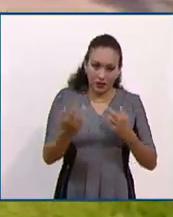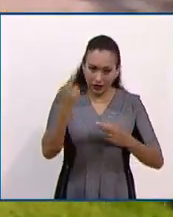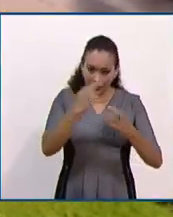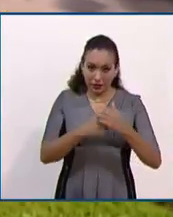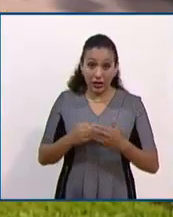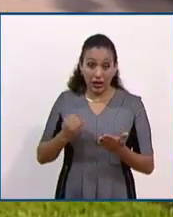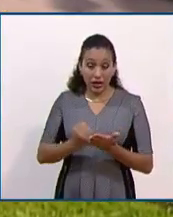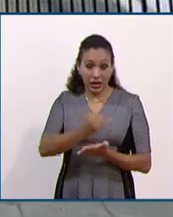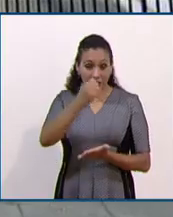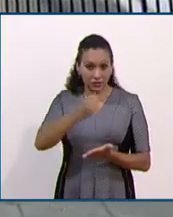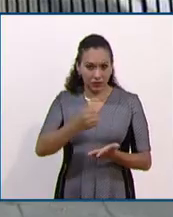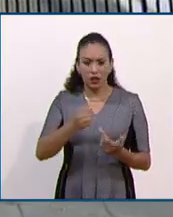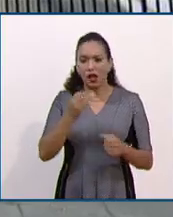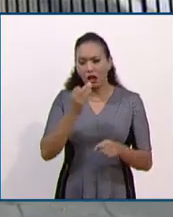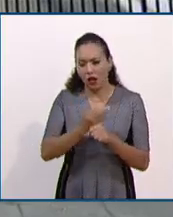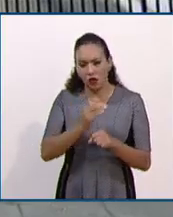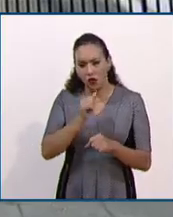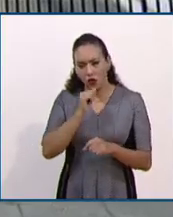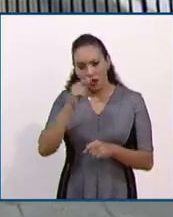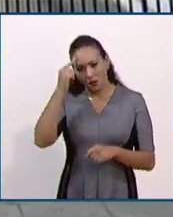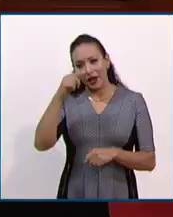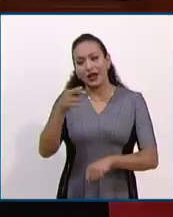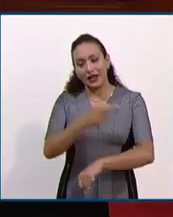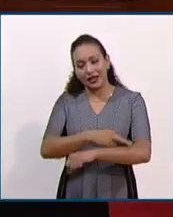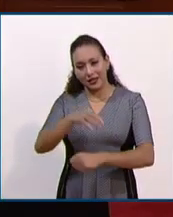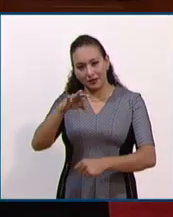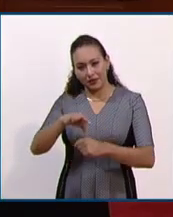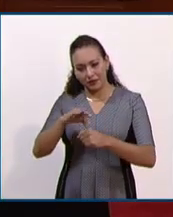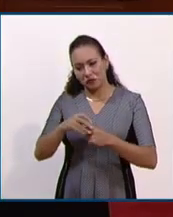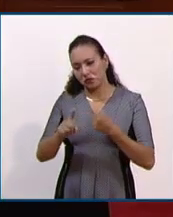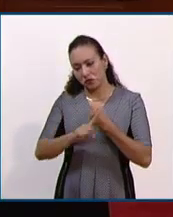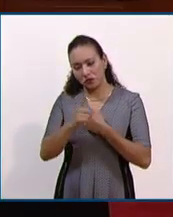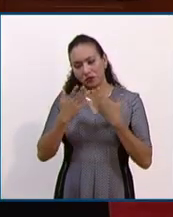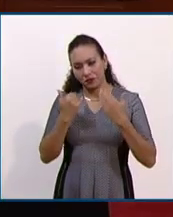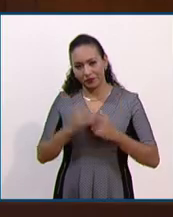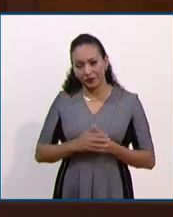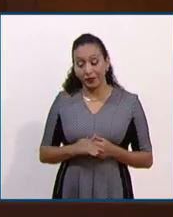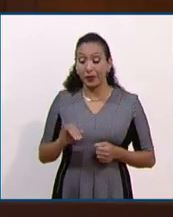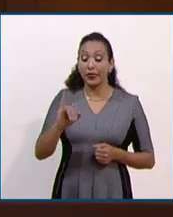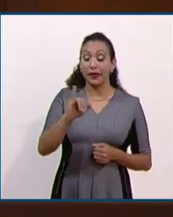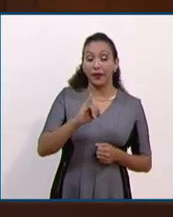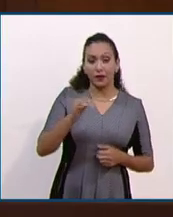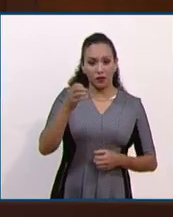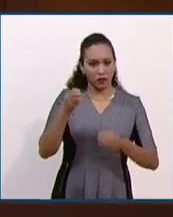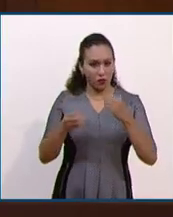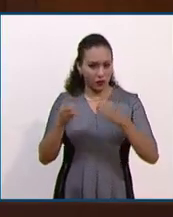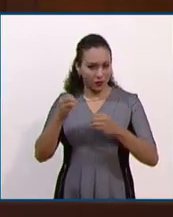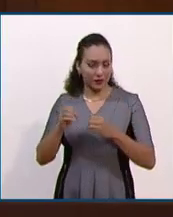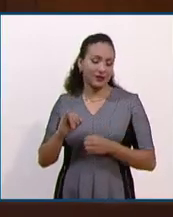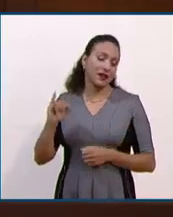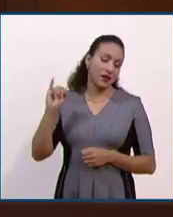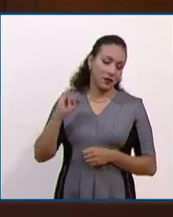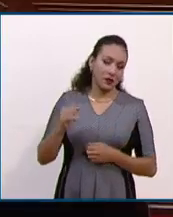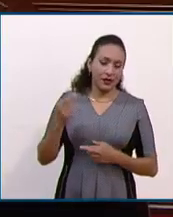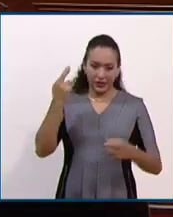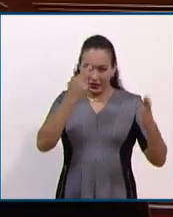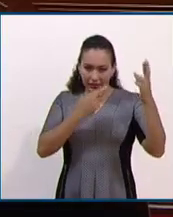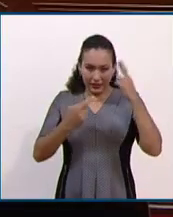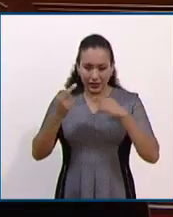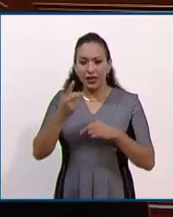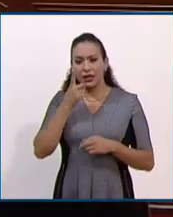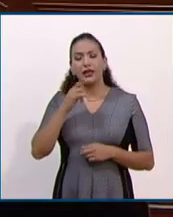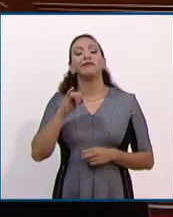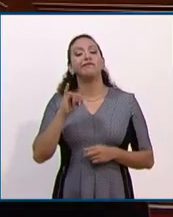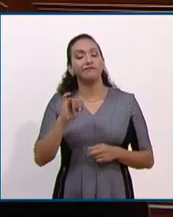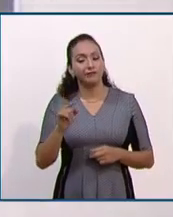sentencia no tendrá efectos en el proceso electoral que se encuentra en marcha. El jueves, el Pleno de la Corte resolvió que hubo omisión absoluta del